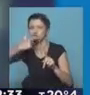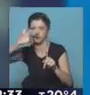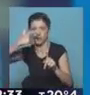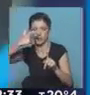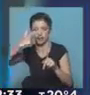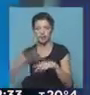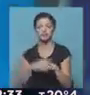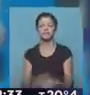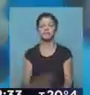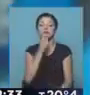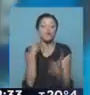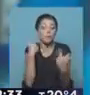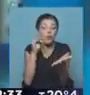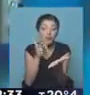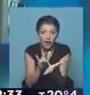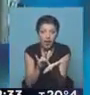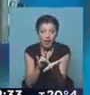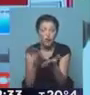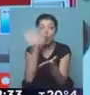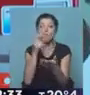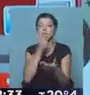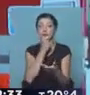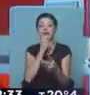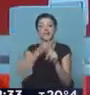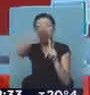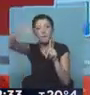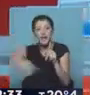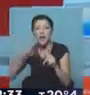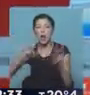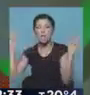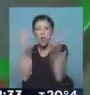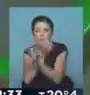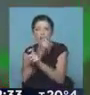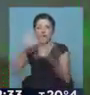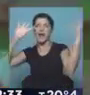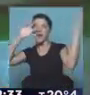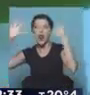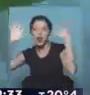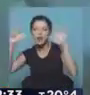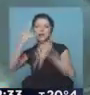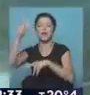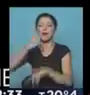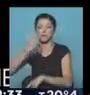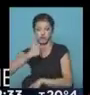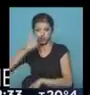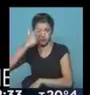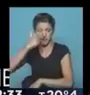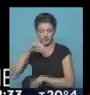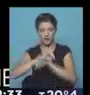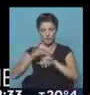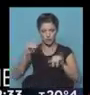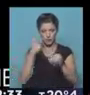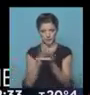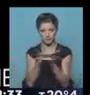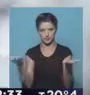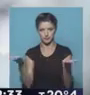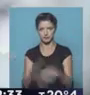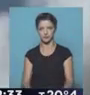puerta o tocándolo con la mano. Eso provoca el efecto invernadero en el planeta. Y sobre eso está el presente informe.